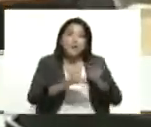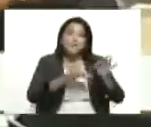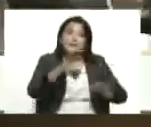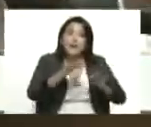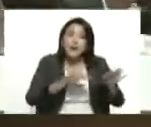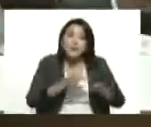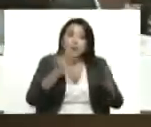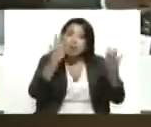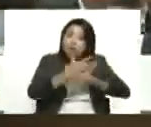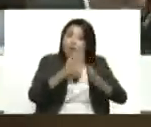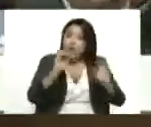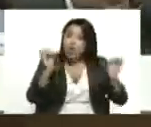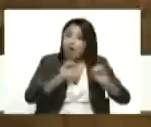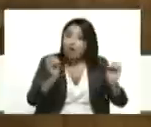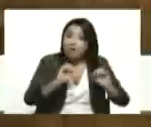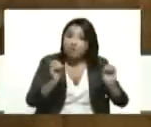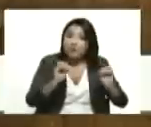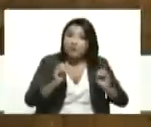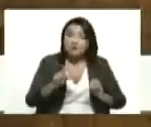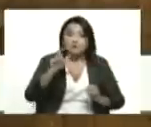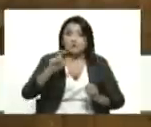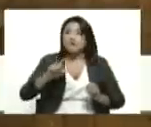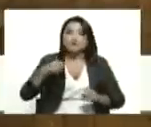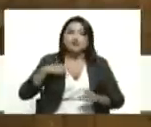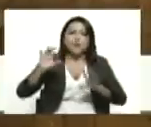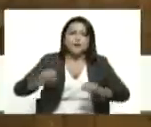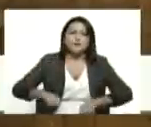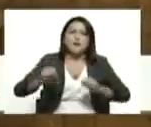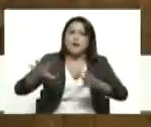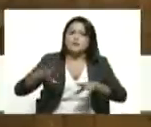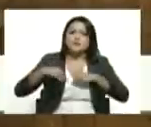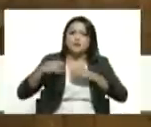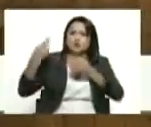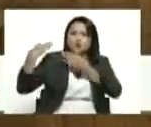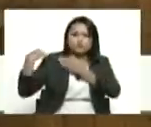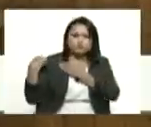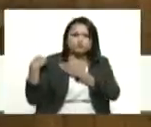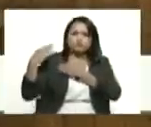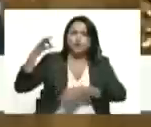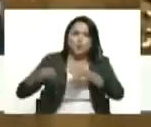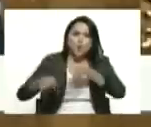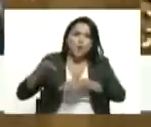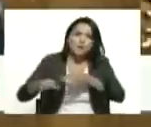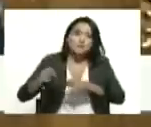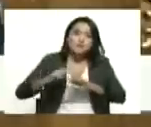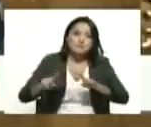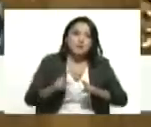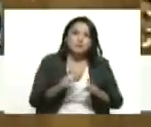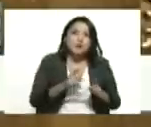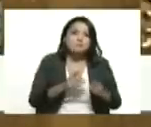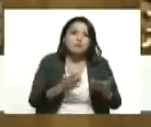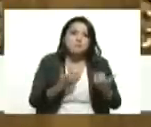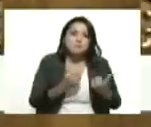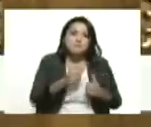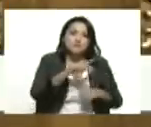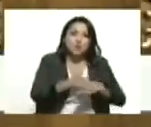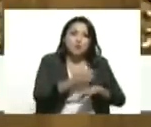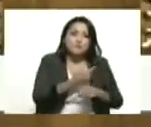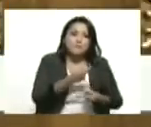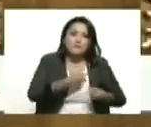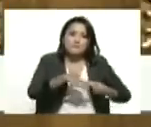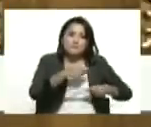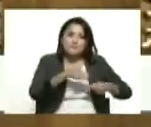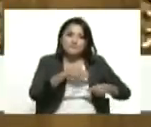quede dudas, para el que vaya a asumir una responsabilidad de esa naturaleza, sepa cuál va a ser su función.